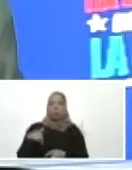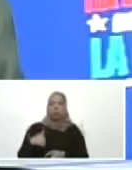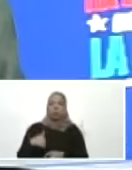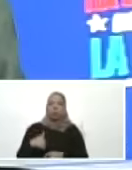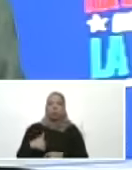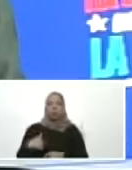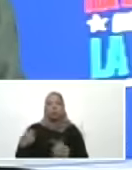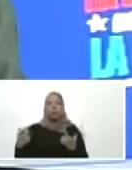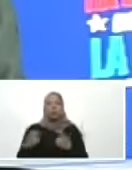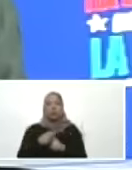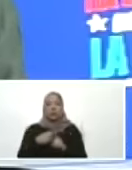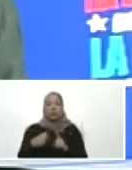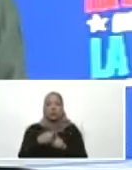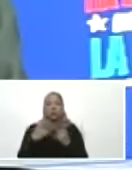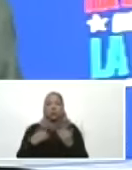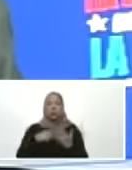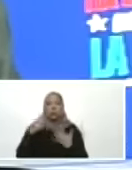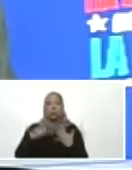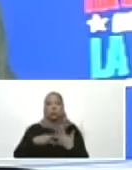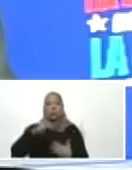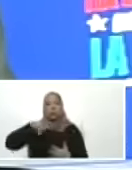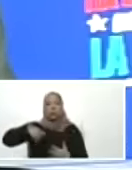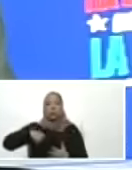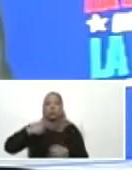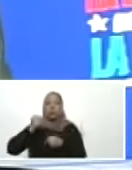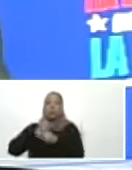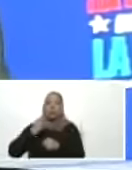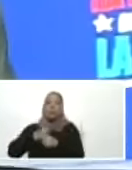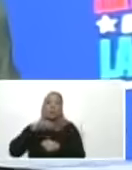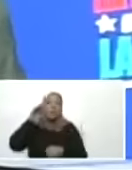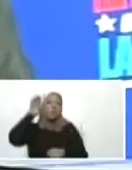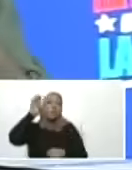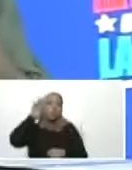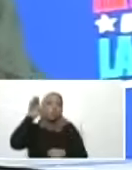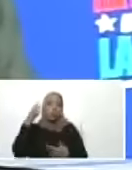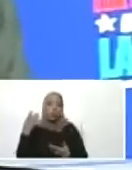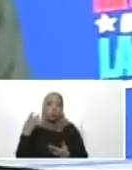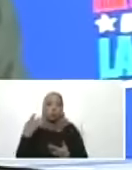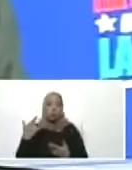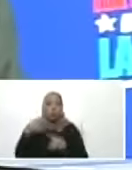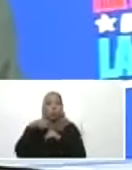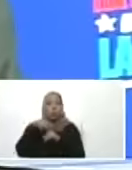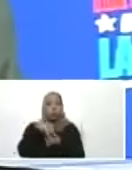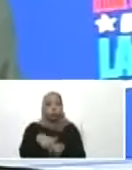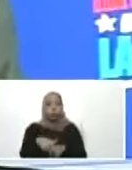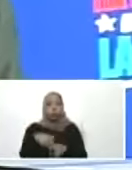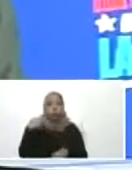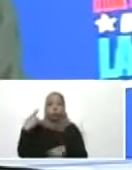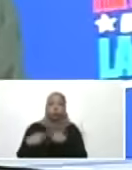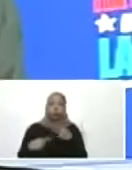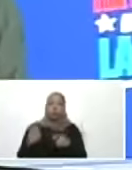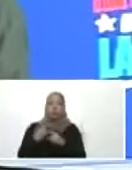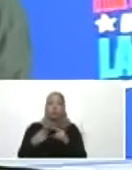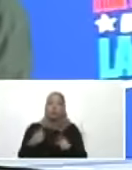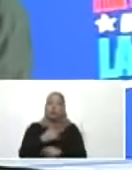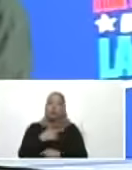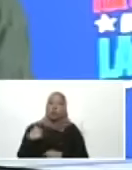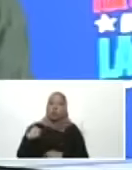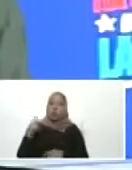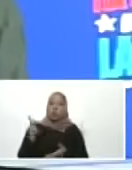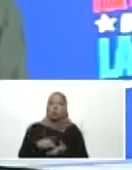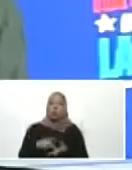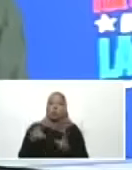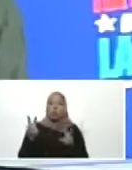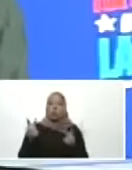es una cosa que estamos proyectando que pueda ocurrir en el futuro. Los derrotamos, pero quieren intentarlo de